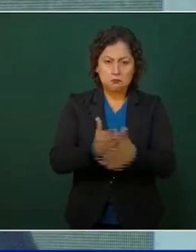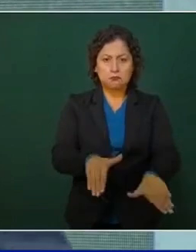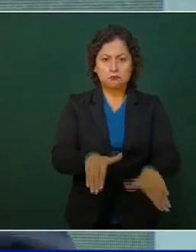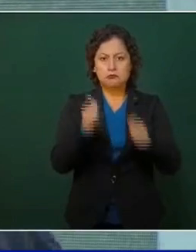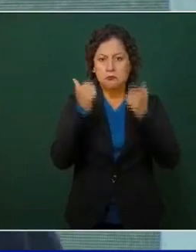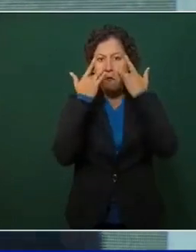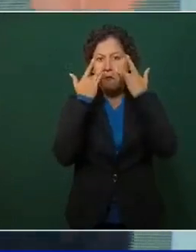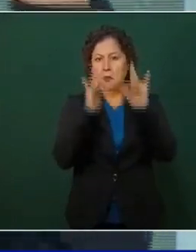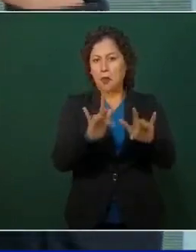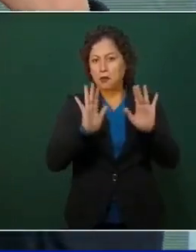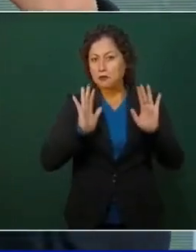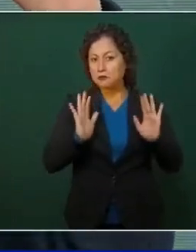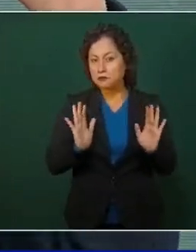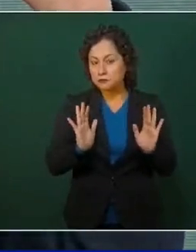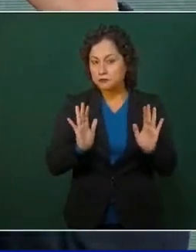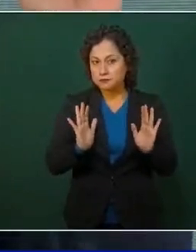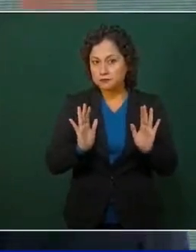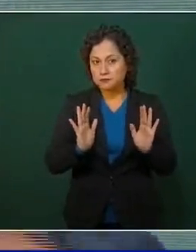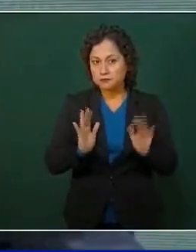O sea,